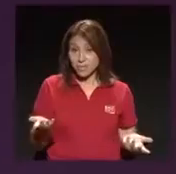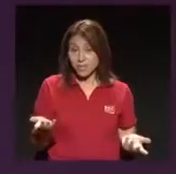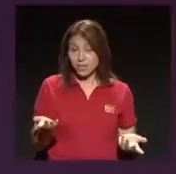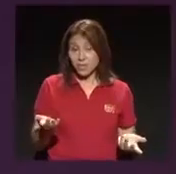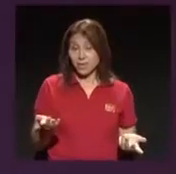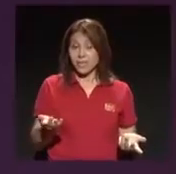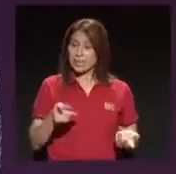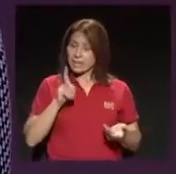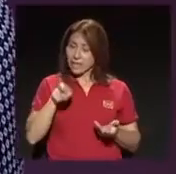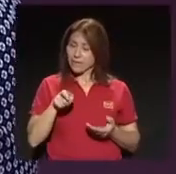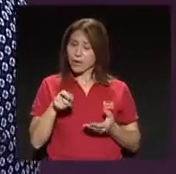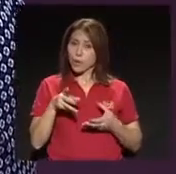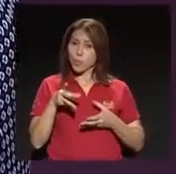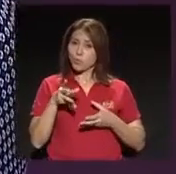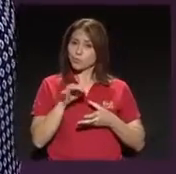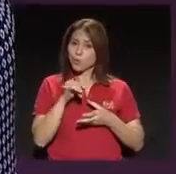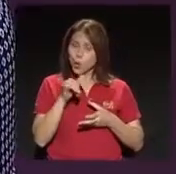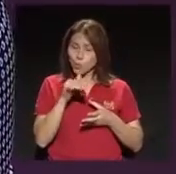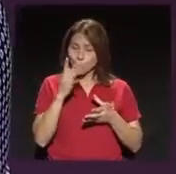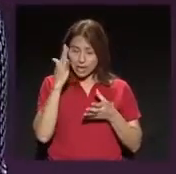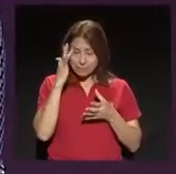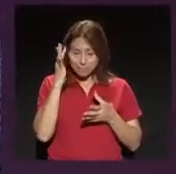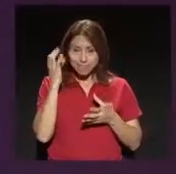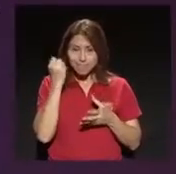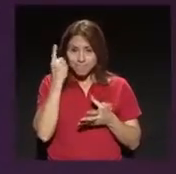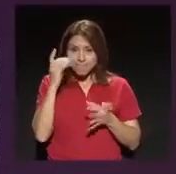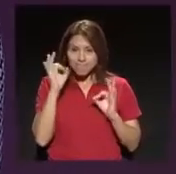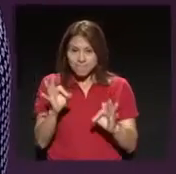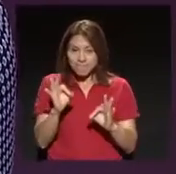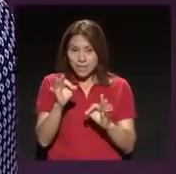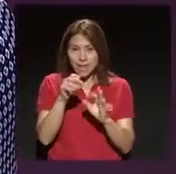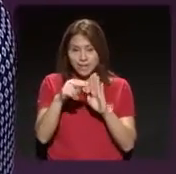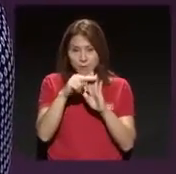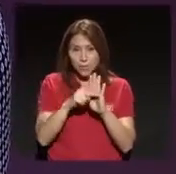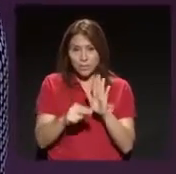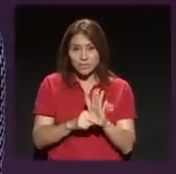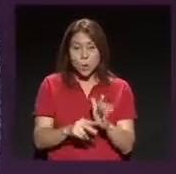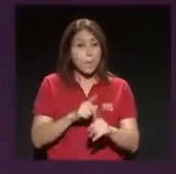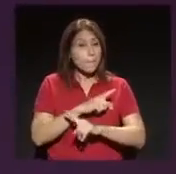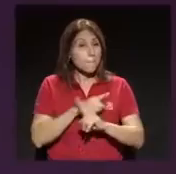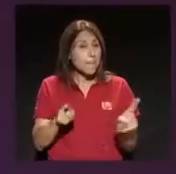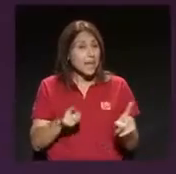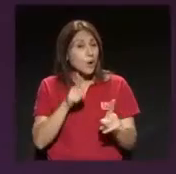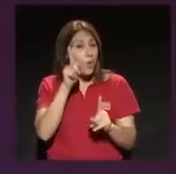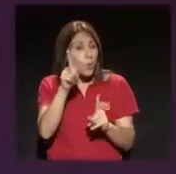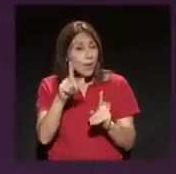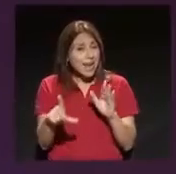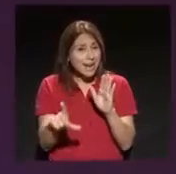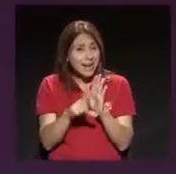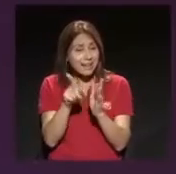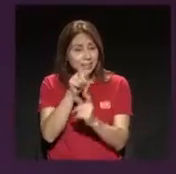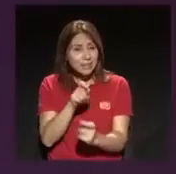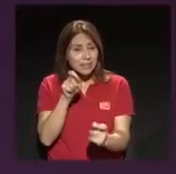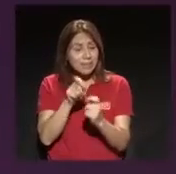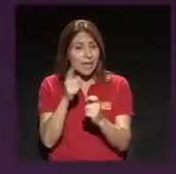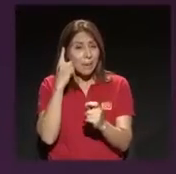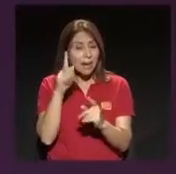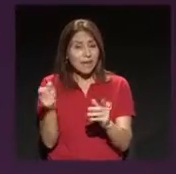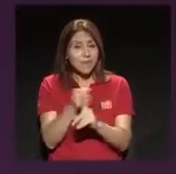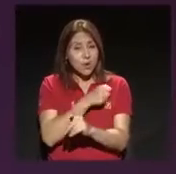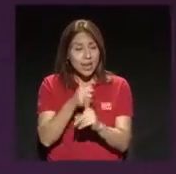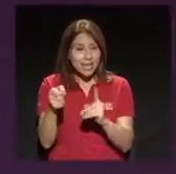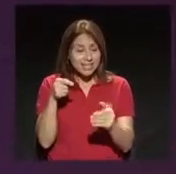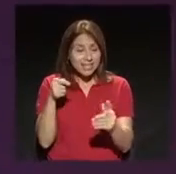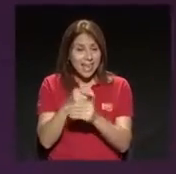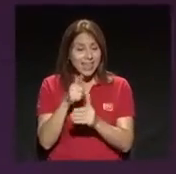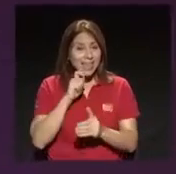hay que meterse como dentro de esa regulación, pero una específica para violencia, digamos, de género en internet, no